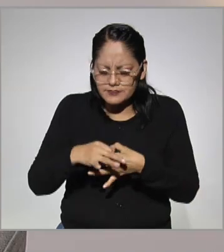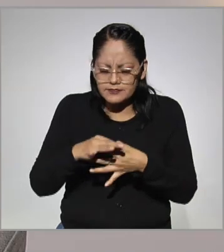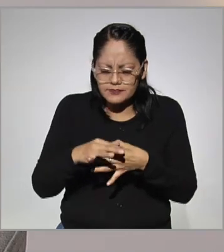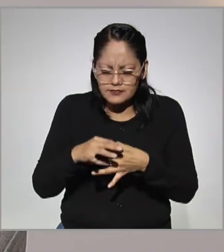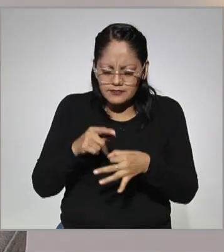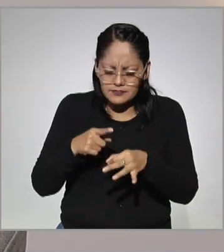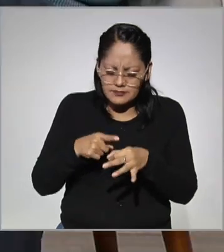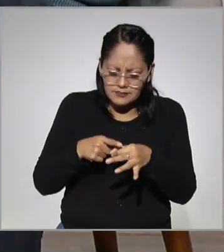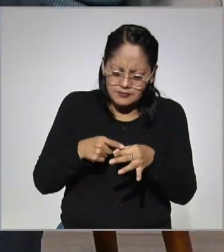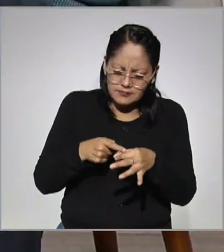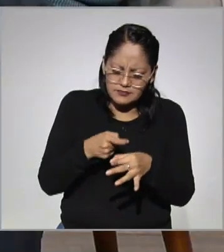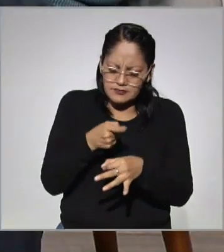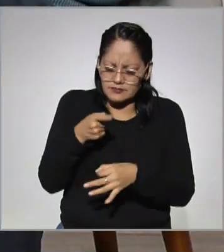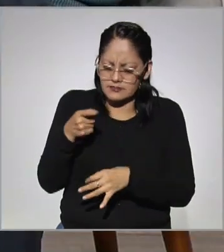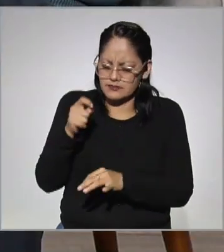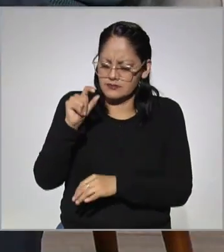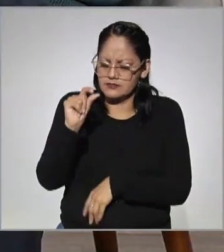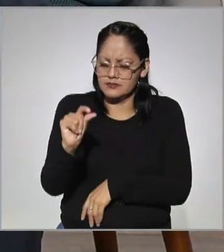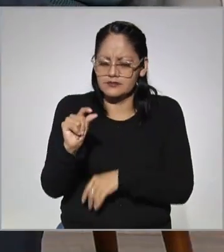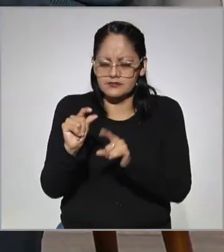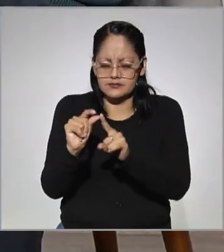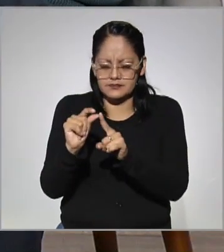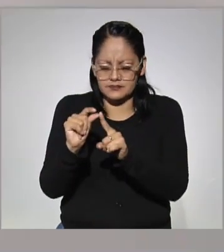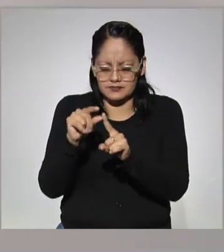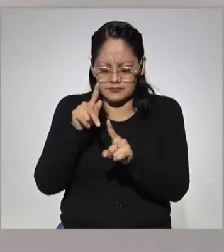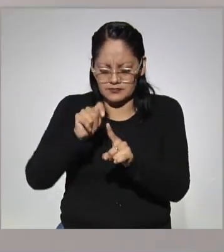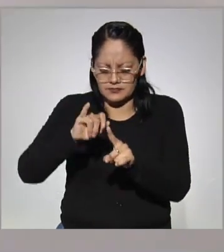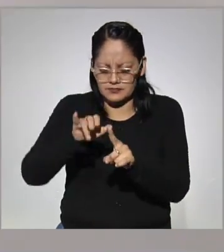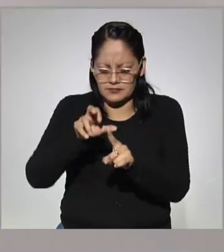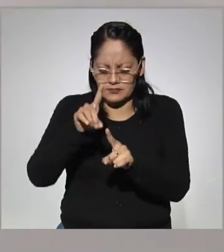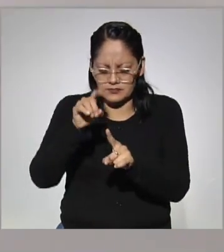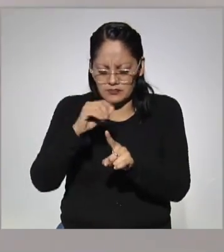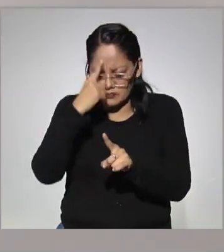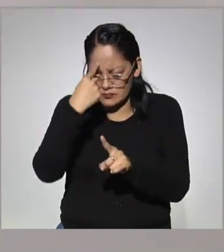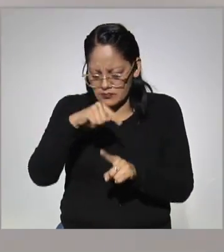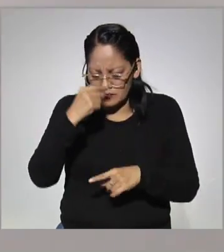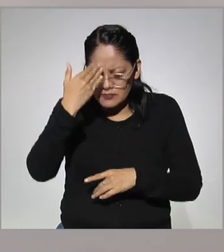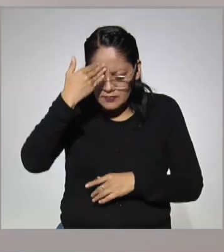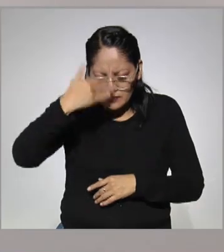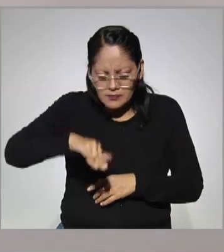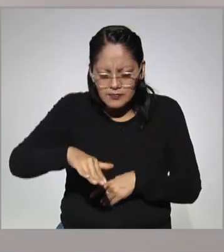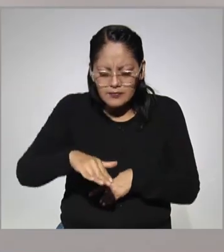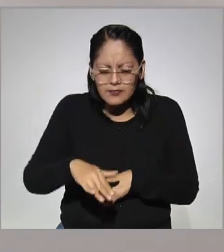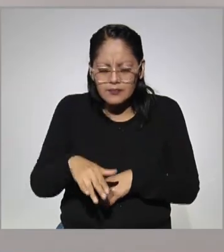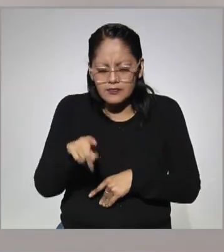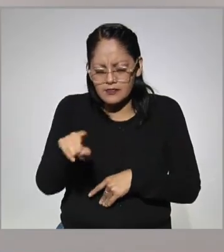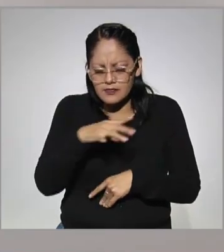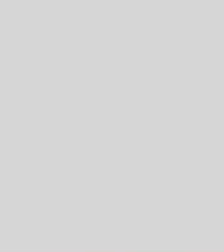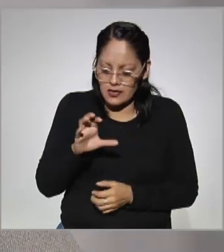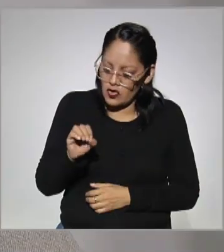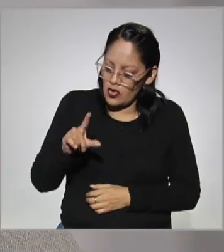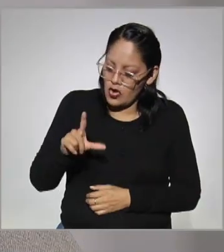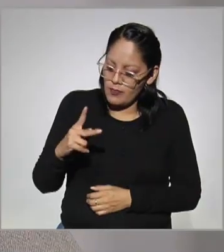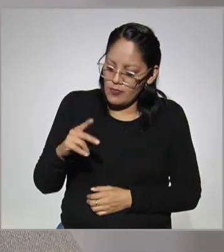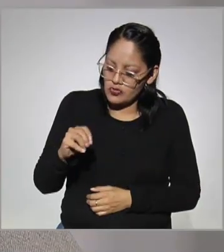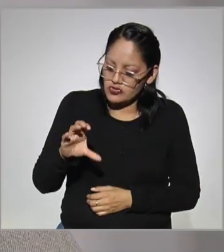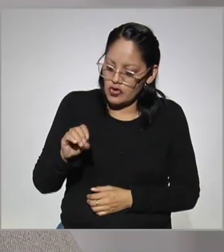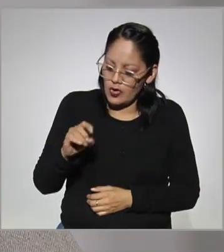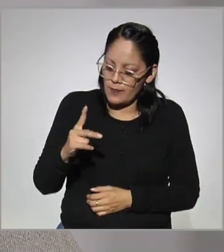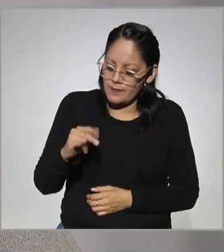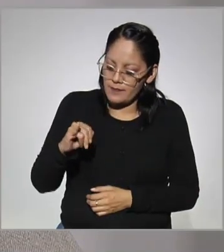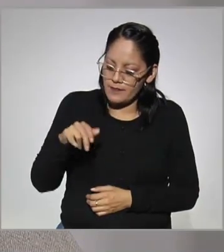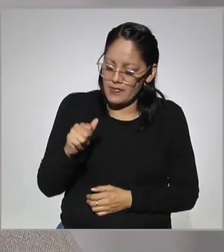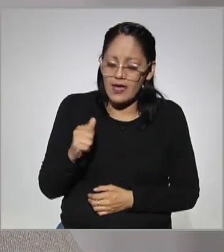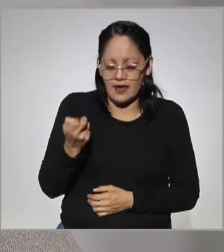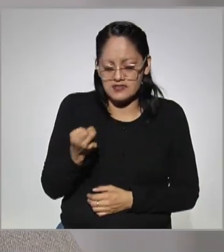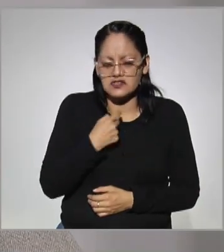una biopsia, se tome un fragmento de tejido para saber si realmente está o no dañado. Y en la colposcopía